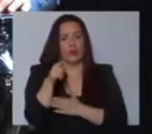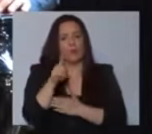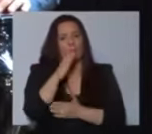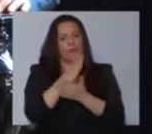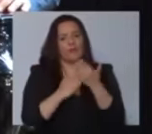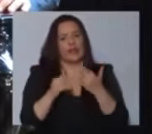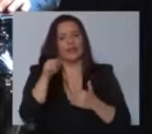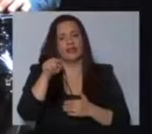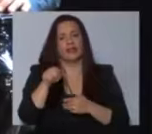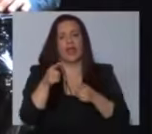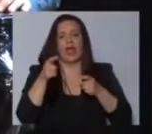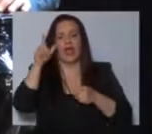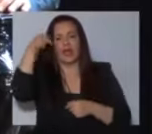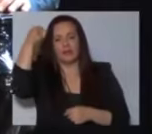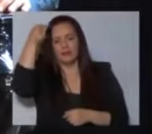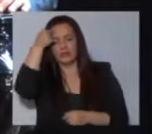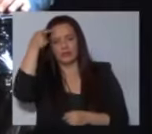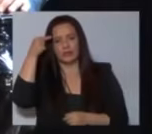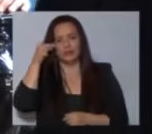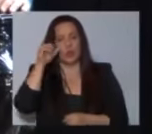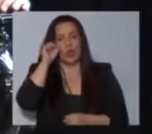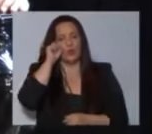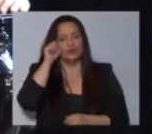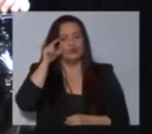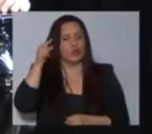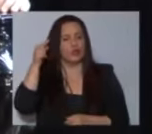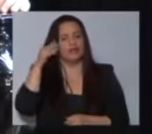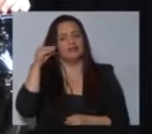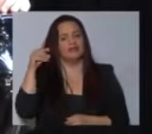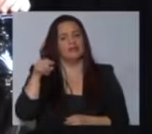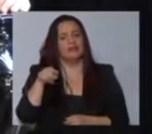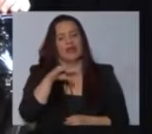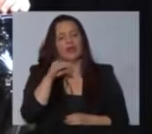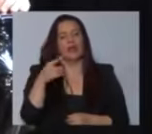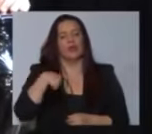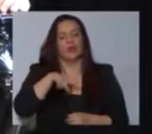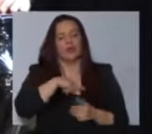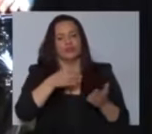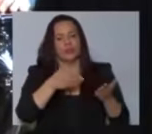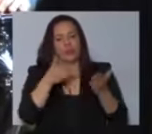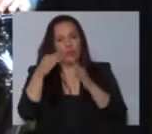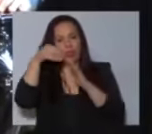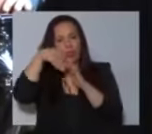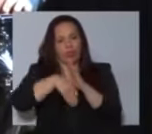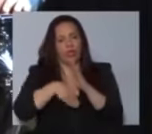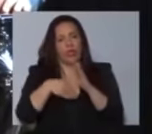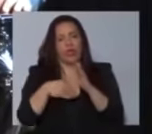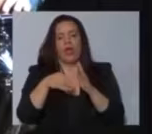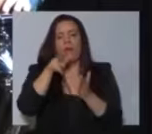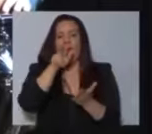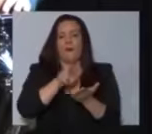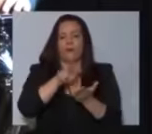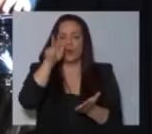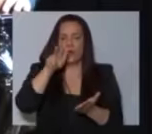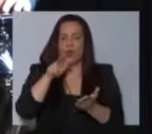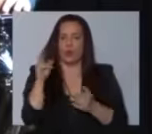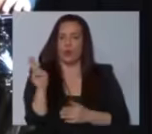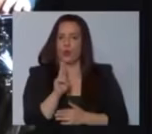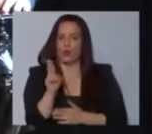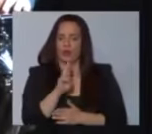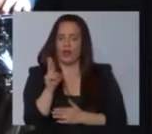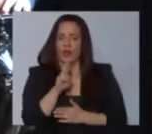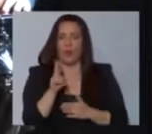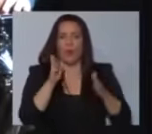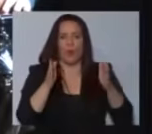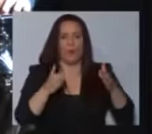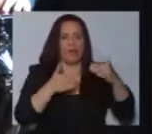Rivera llevó al país al borde del precipicio, lo que nos obligó a aprobar con urgencia un paquete de